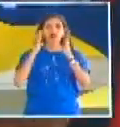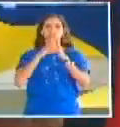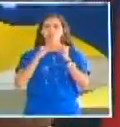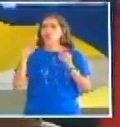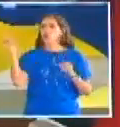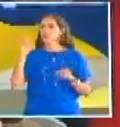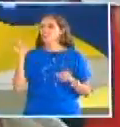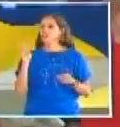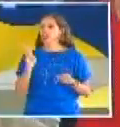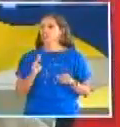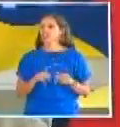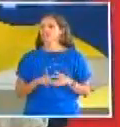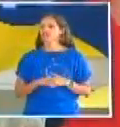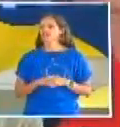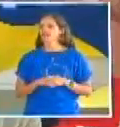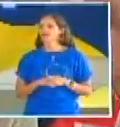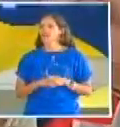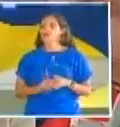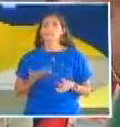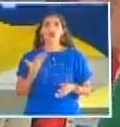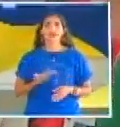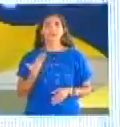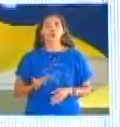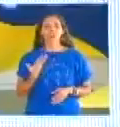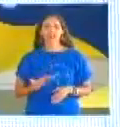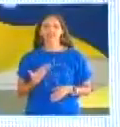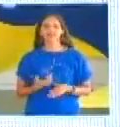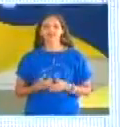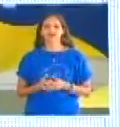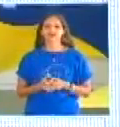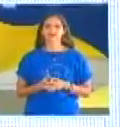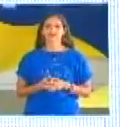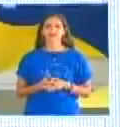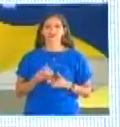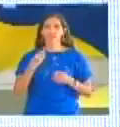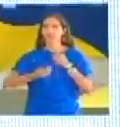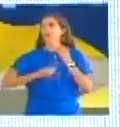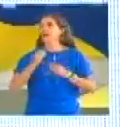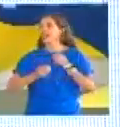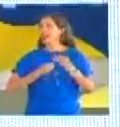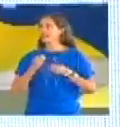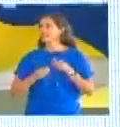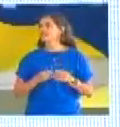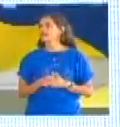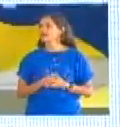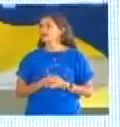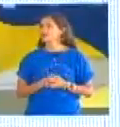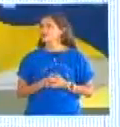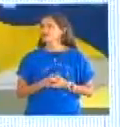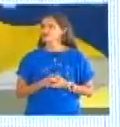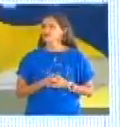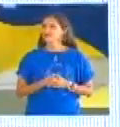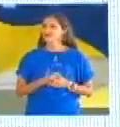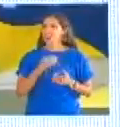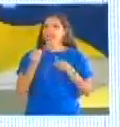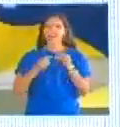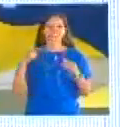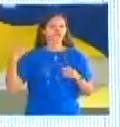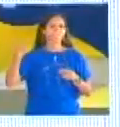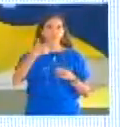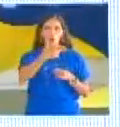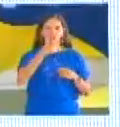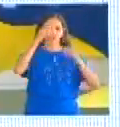y venezolanas, es muy importante prepararse, preparar la logística, el